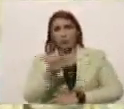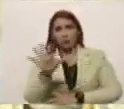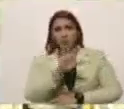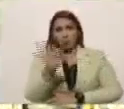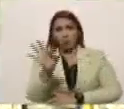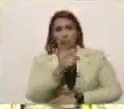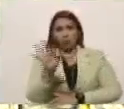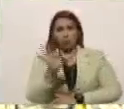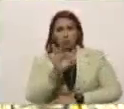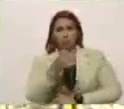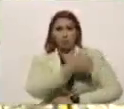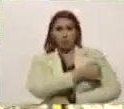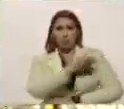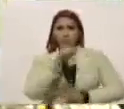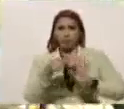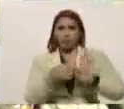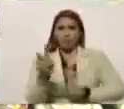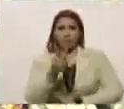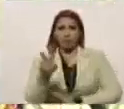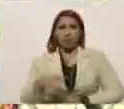en Venezuela.